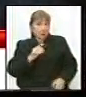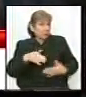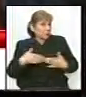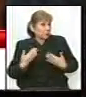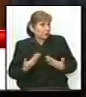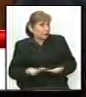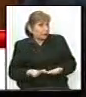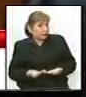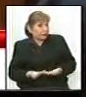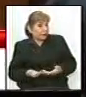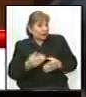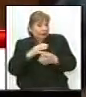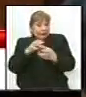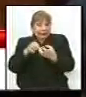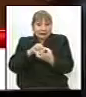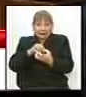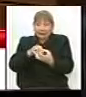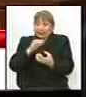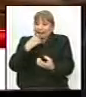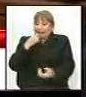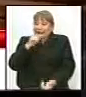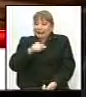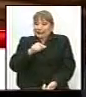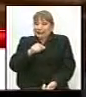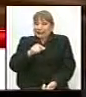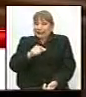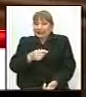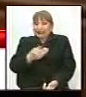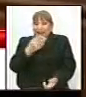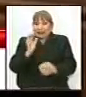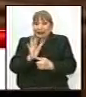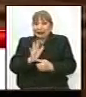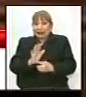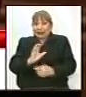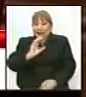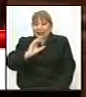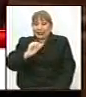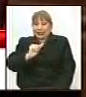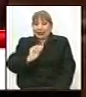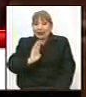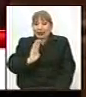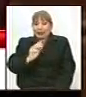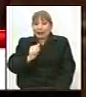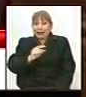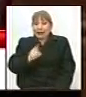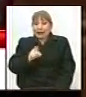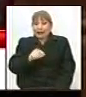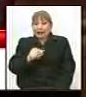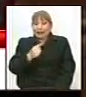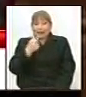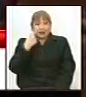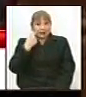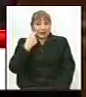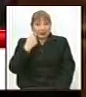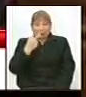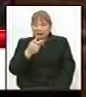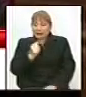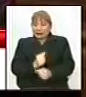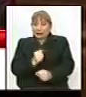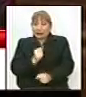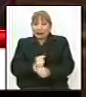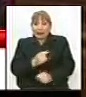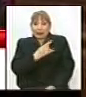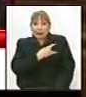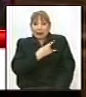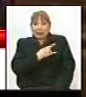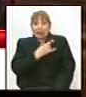bien implicados que están, y ahí está justamente la presencia del señor Cavaza como prueba. Pero el señor Cavaza, que trabajaba en la